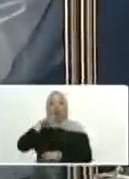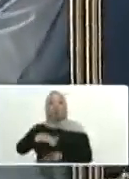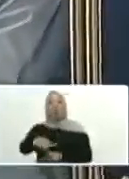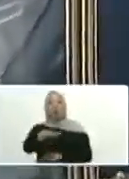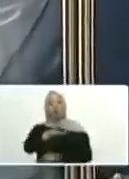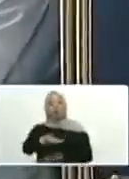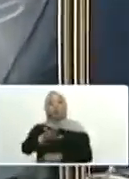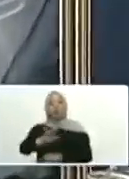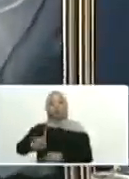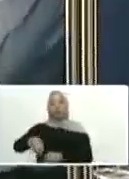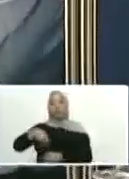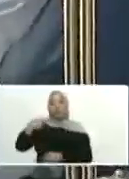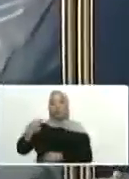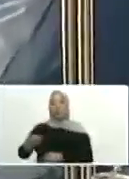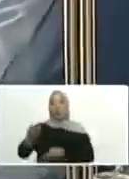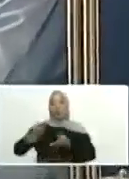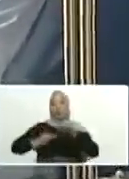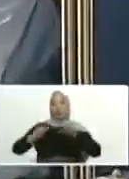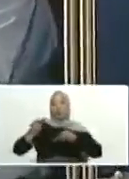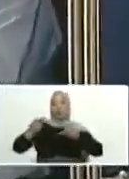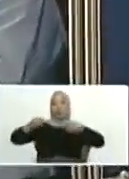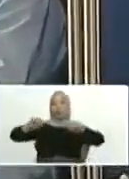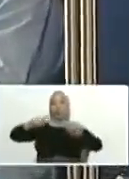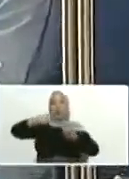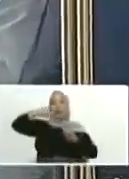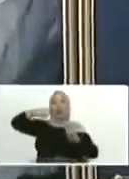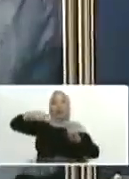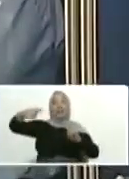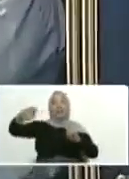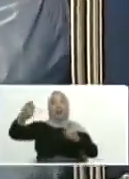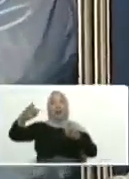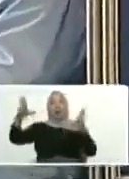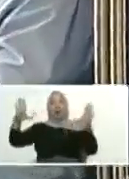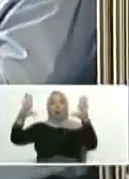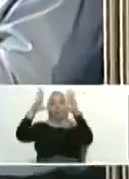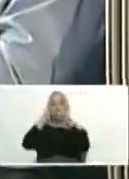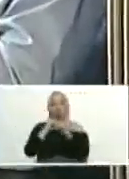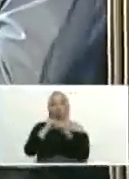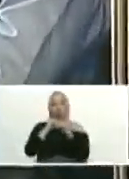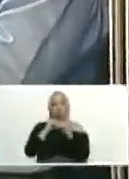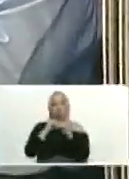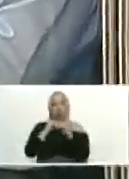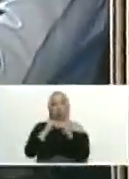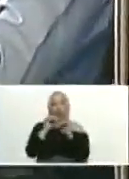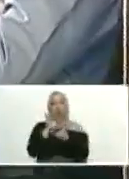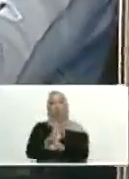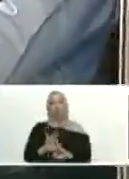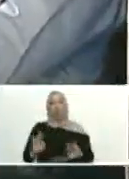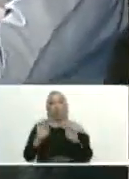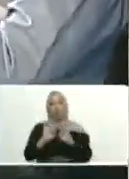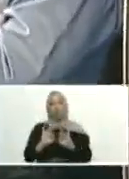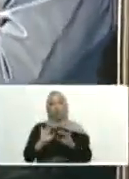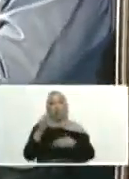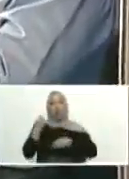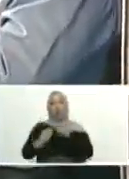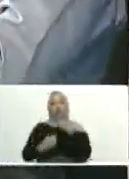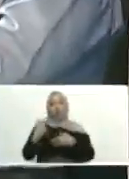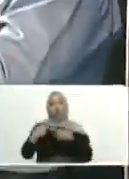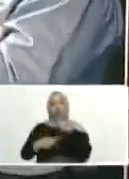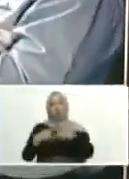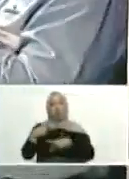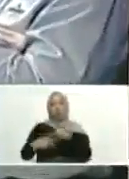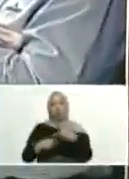luego del ataque al sistema eléctrico nacional presidente el cbg benalú quedamos la operación en la